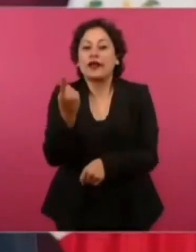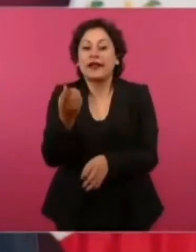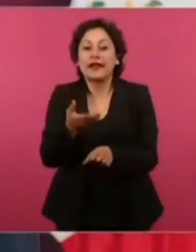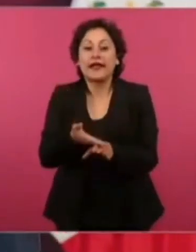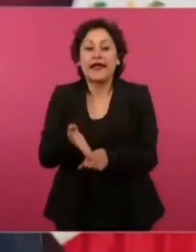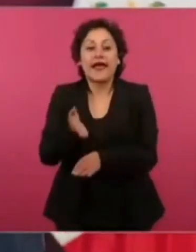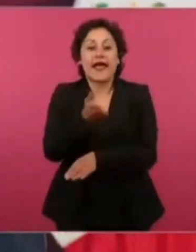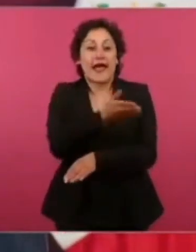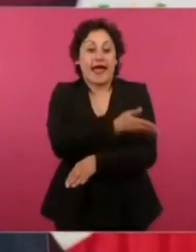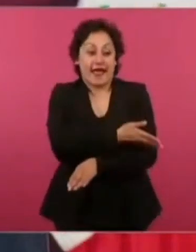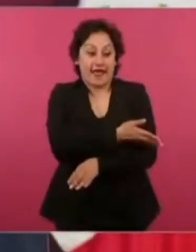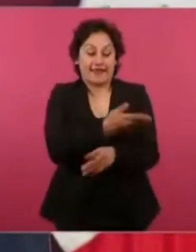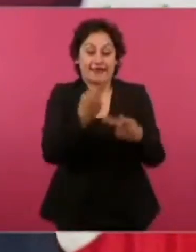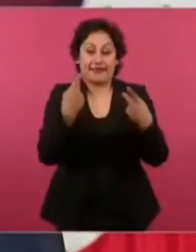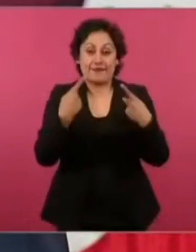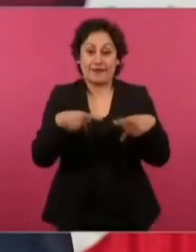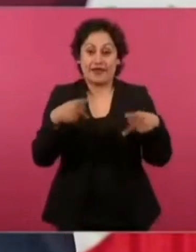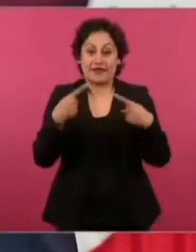ese es